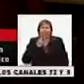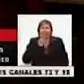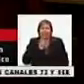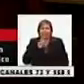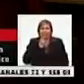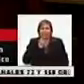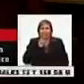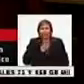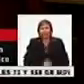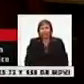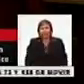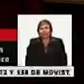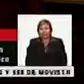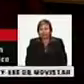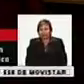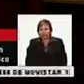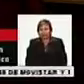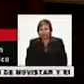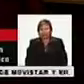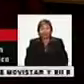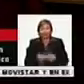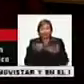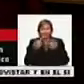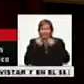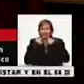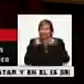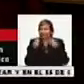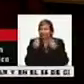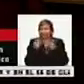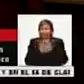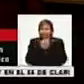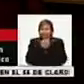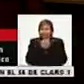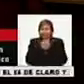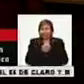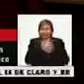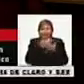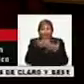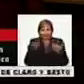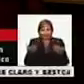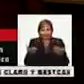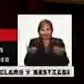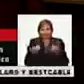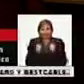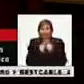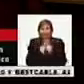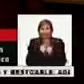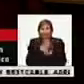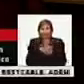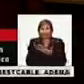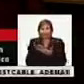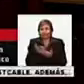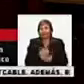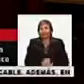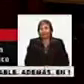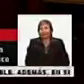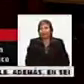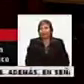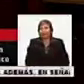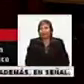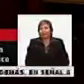más. Y quiero transmitirle mi saludo, porque con él compartimos